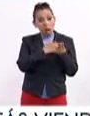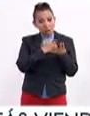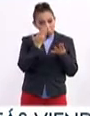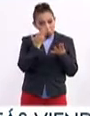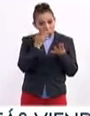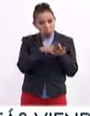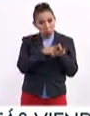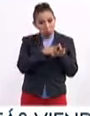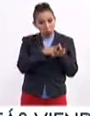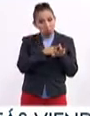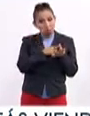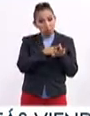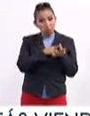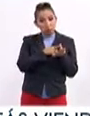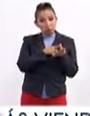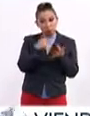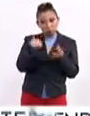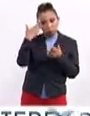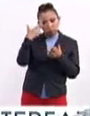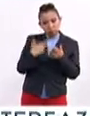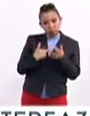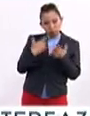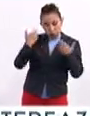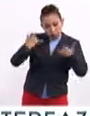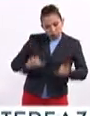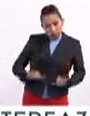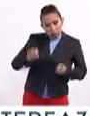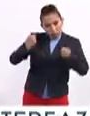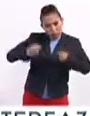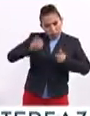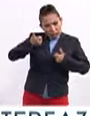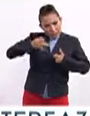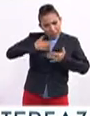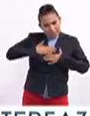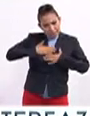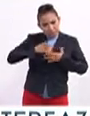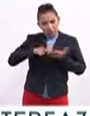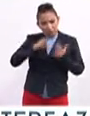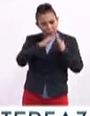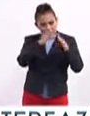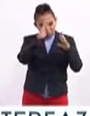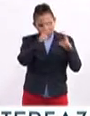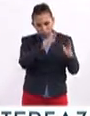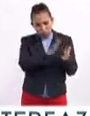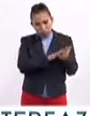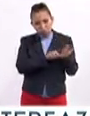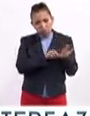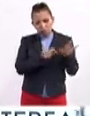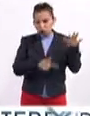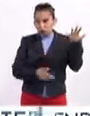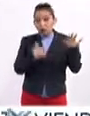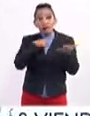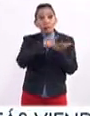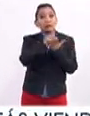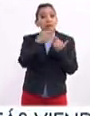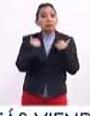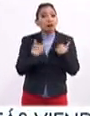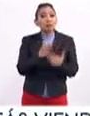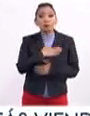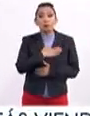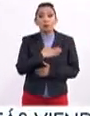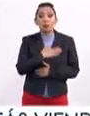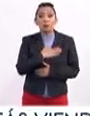educación, que se me respete mi imagen, mi domicilio. Todo eso son los derechos